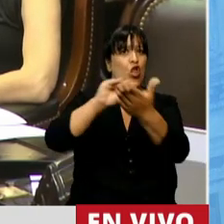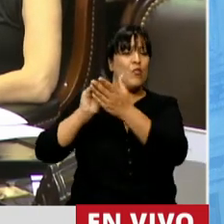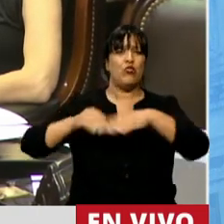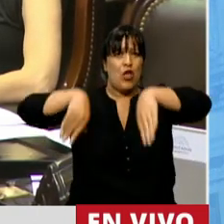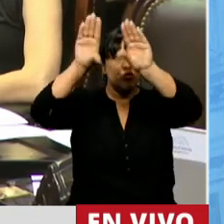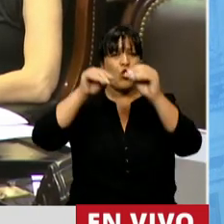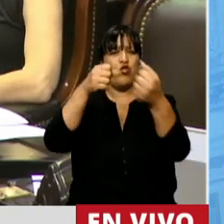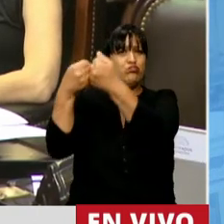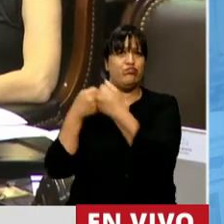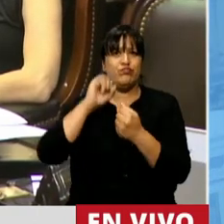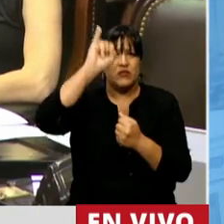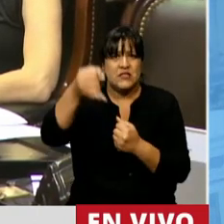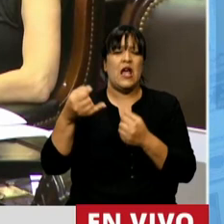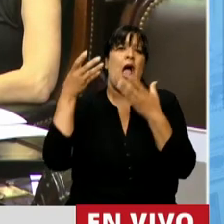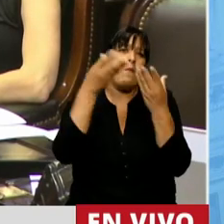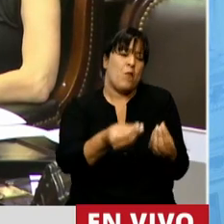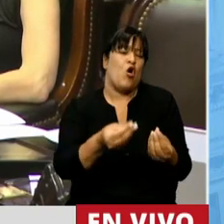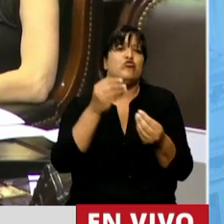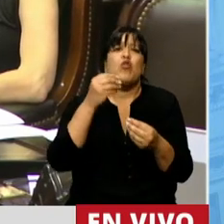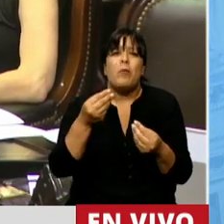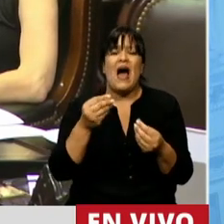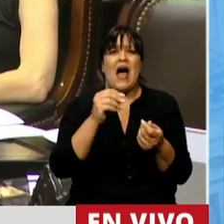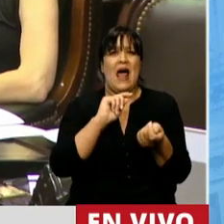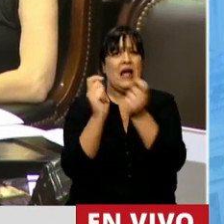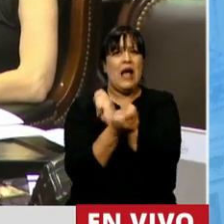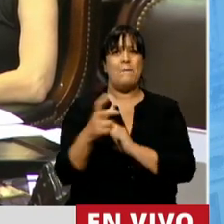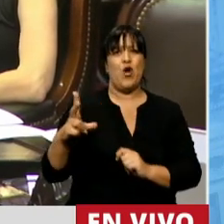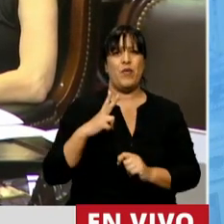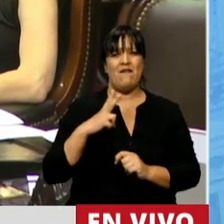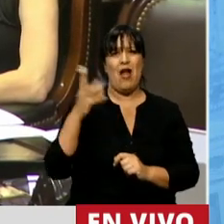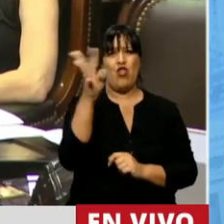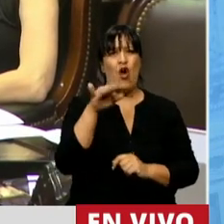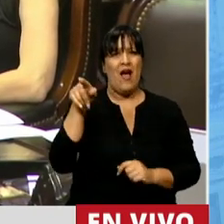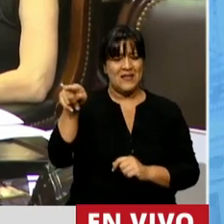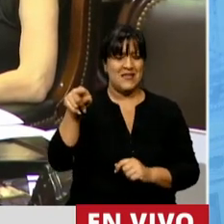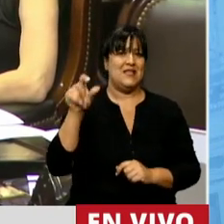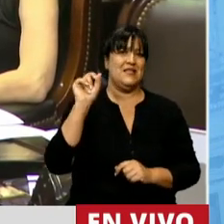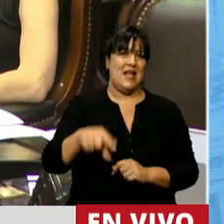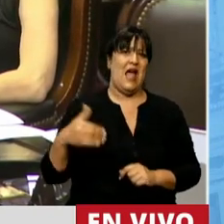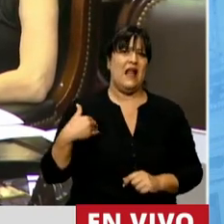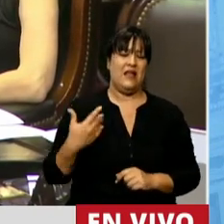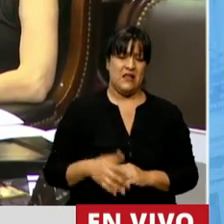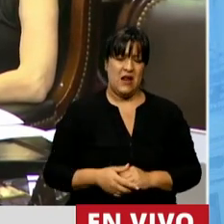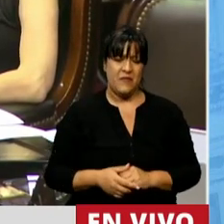diputados y senadores acompañen el proceso de privatización del sistema jubilatorio en la Argentina.